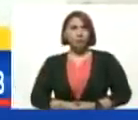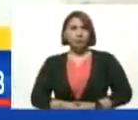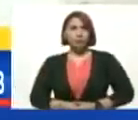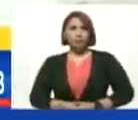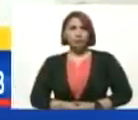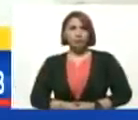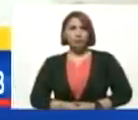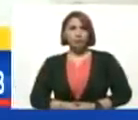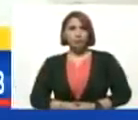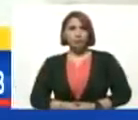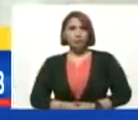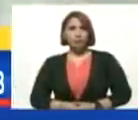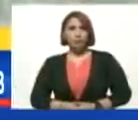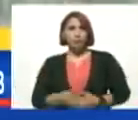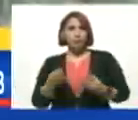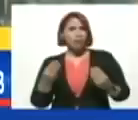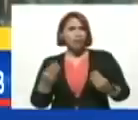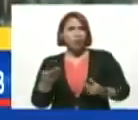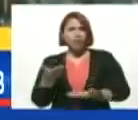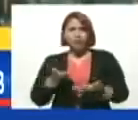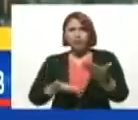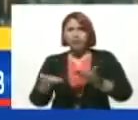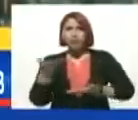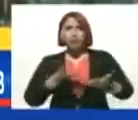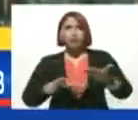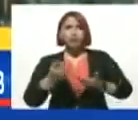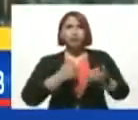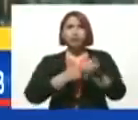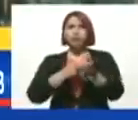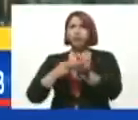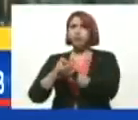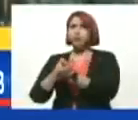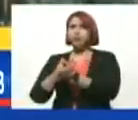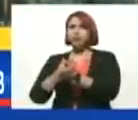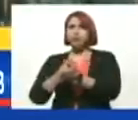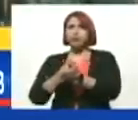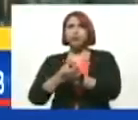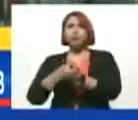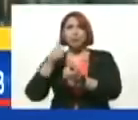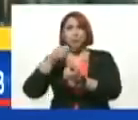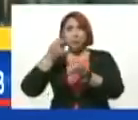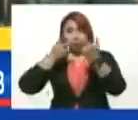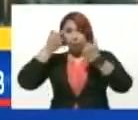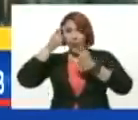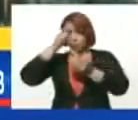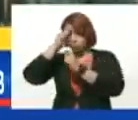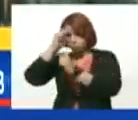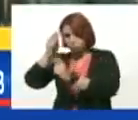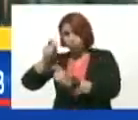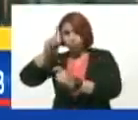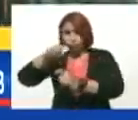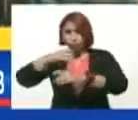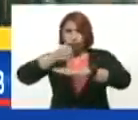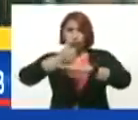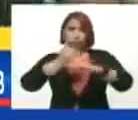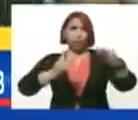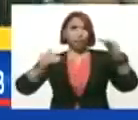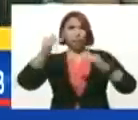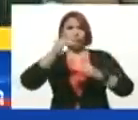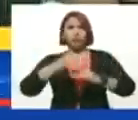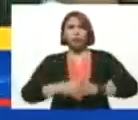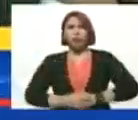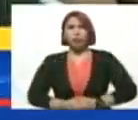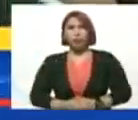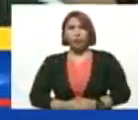¿Cuánto contribuyó ese dúo maravilloso, el comandante supremo Hugo Chávez y el general en jefe Pérez